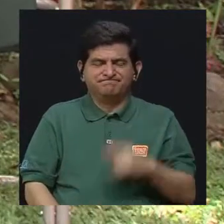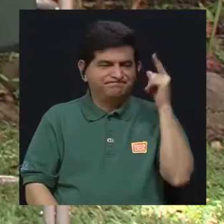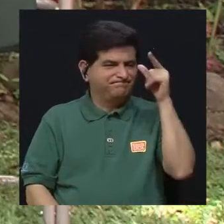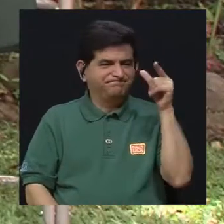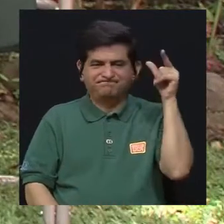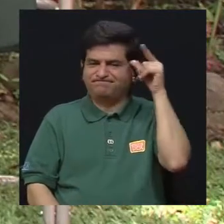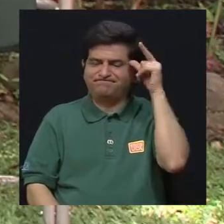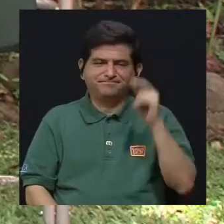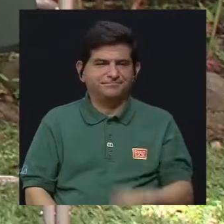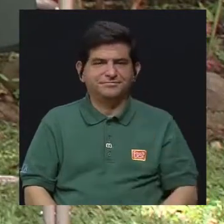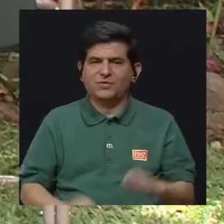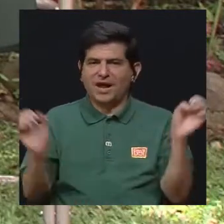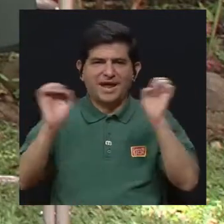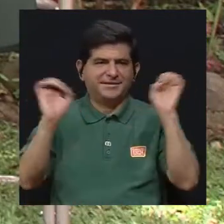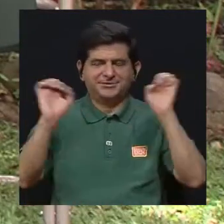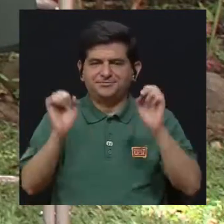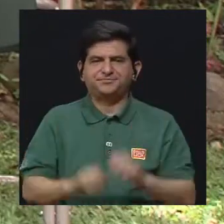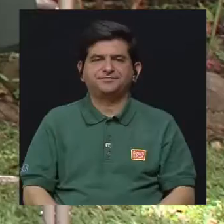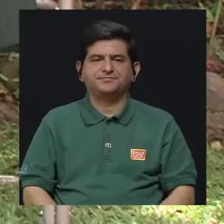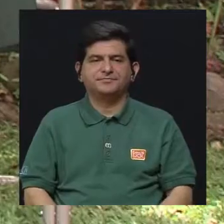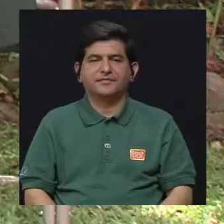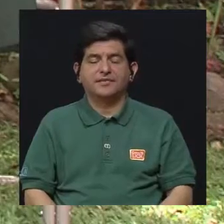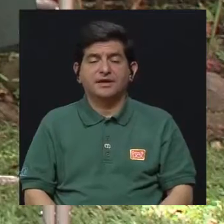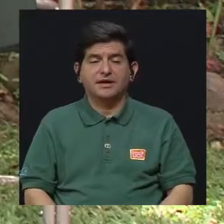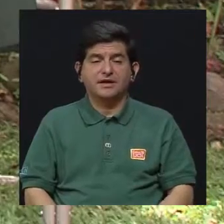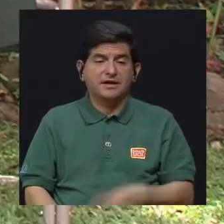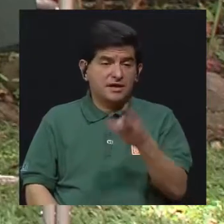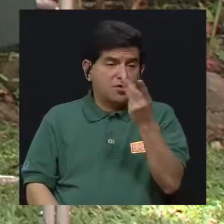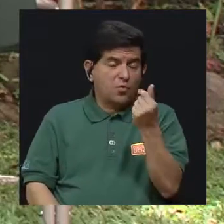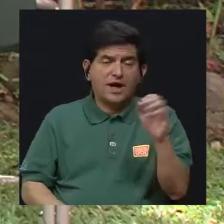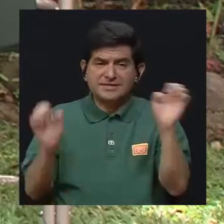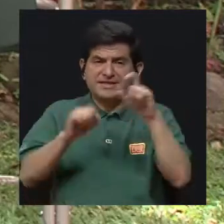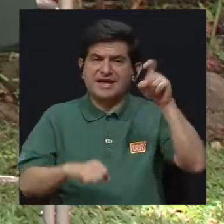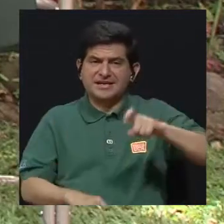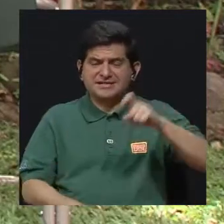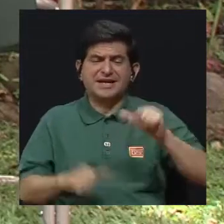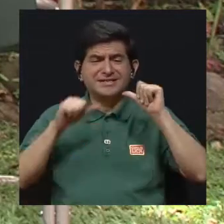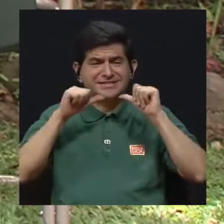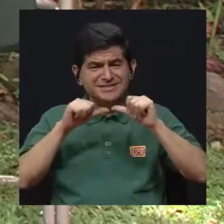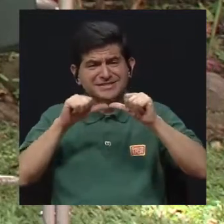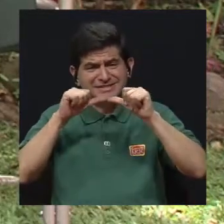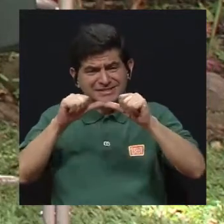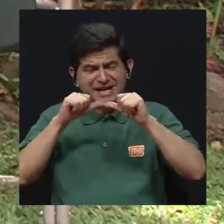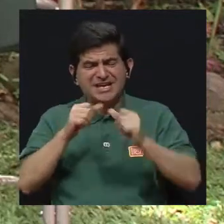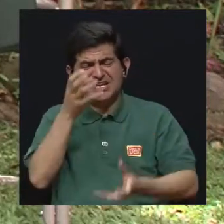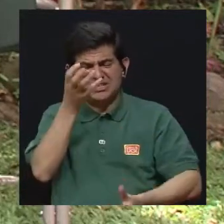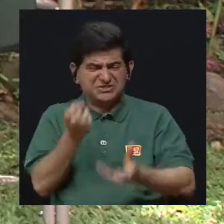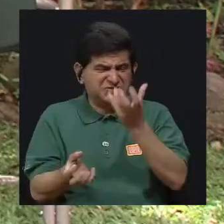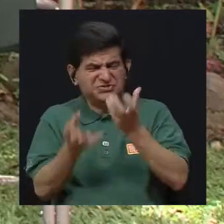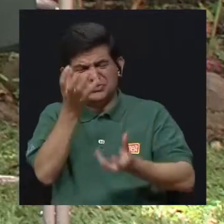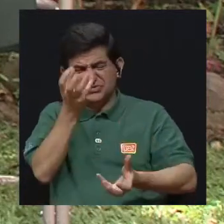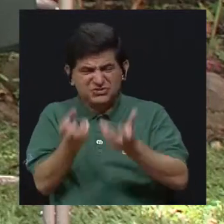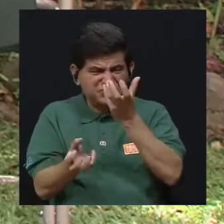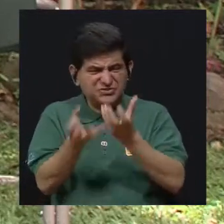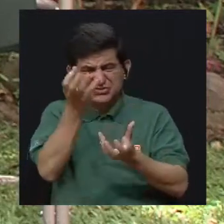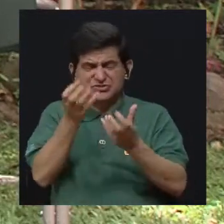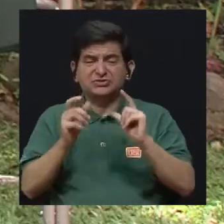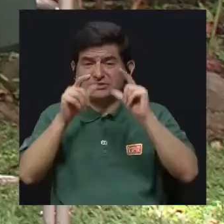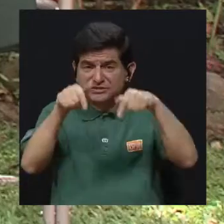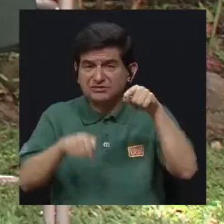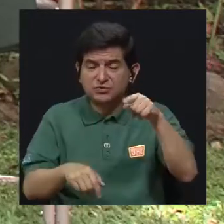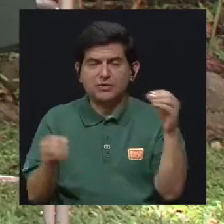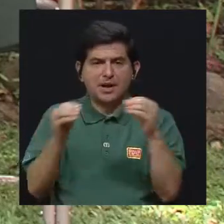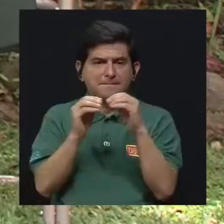es ilógico en términos energéticos, porque la cantidad de energía que se requiere para seguir quemando la basura